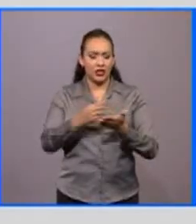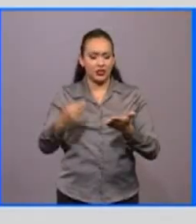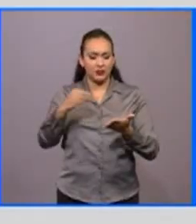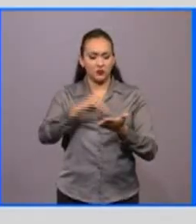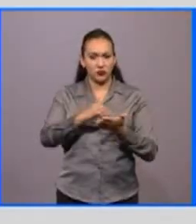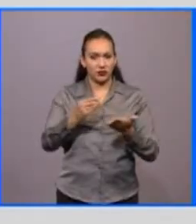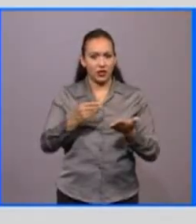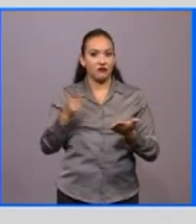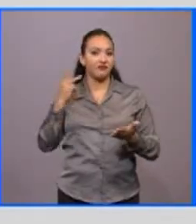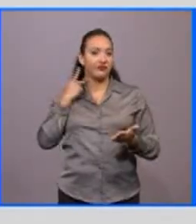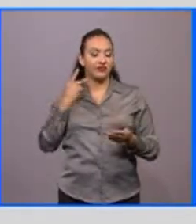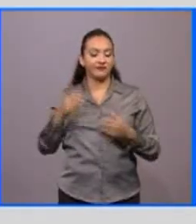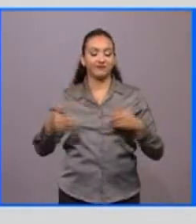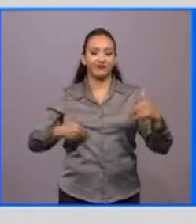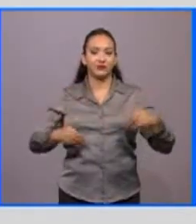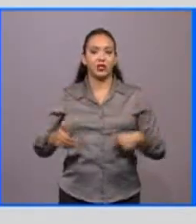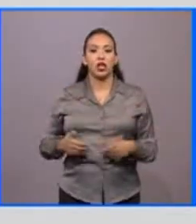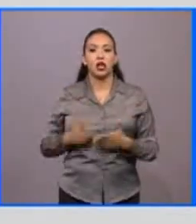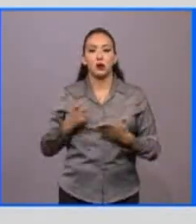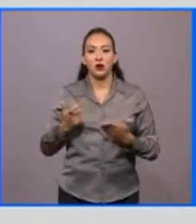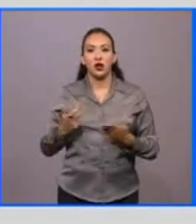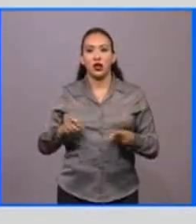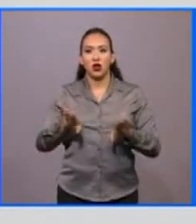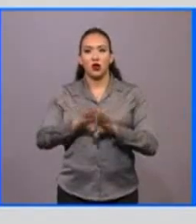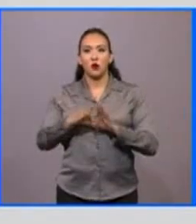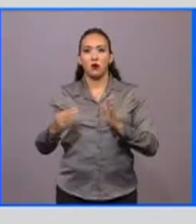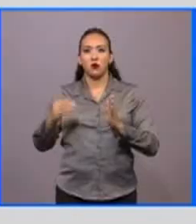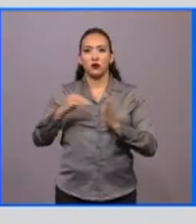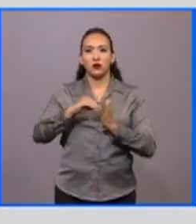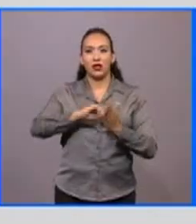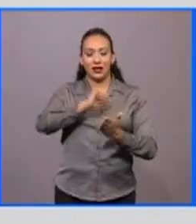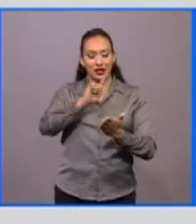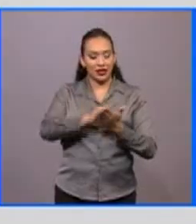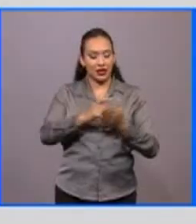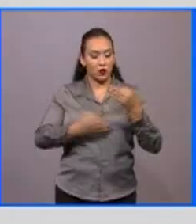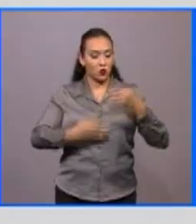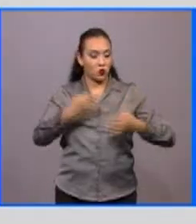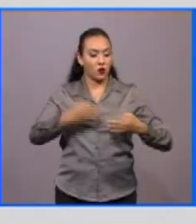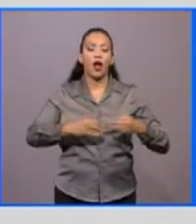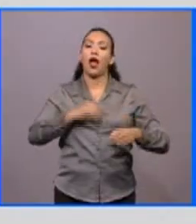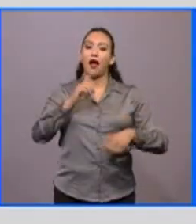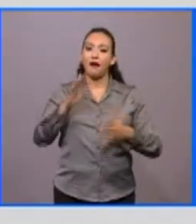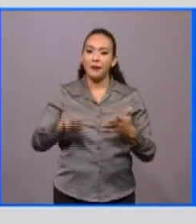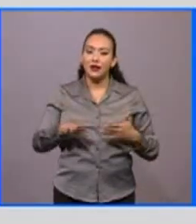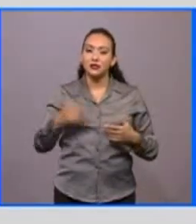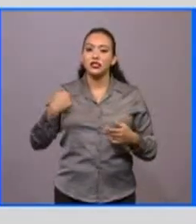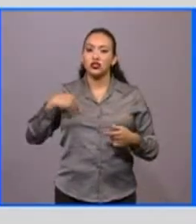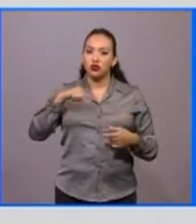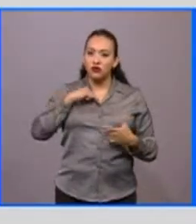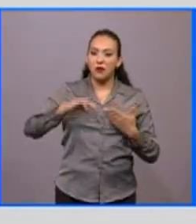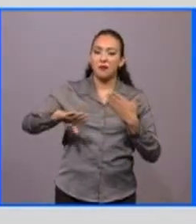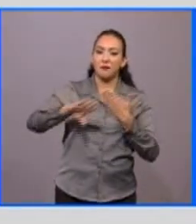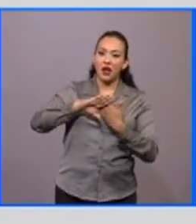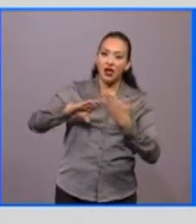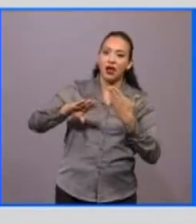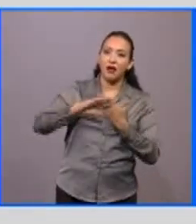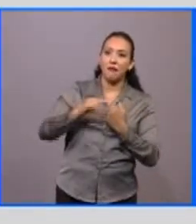través del ejercicio de nuestros deberes constitucionales y convencionales, los tribunales cada vez somos más perseguidos,